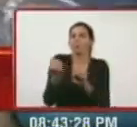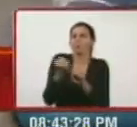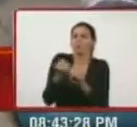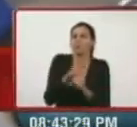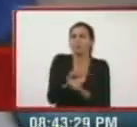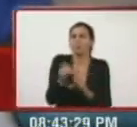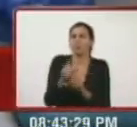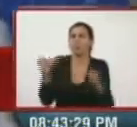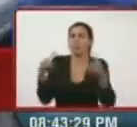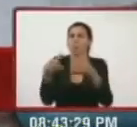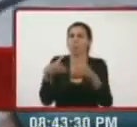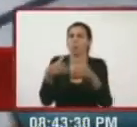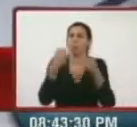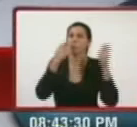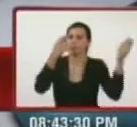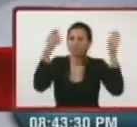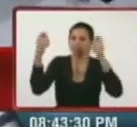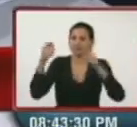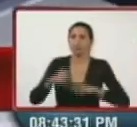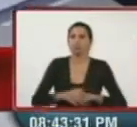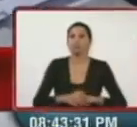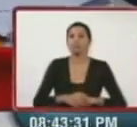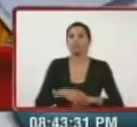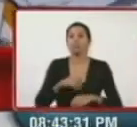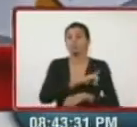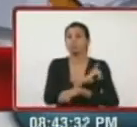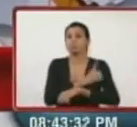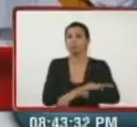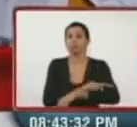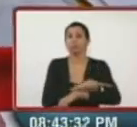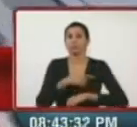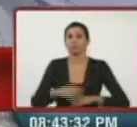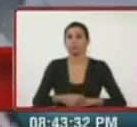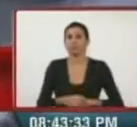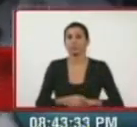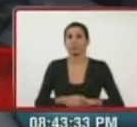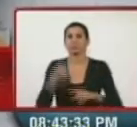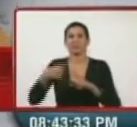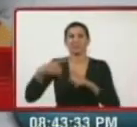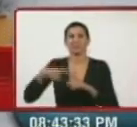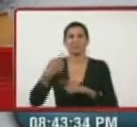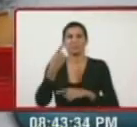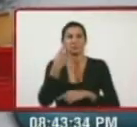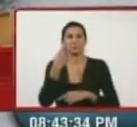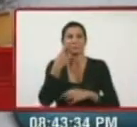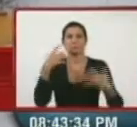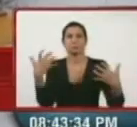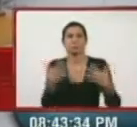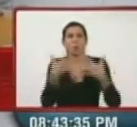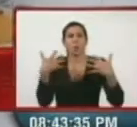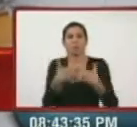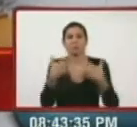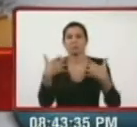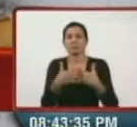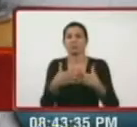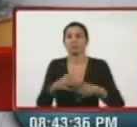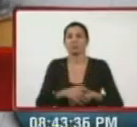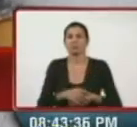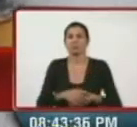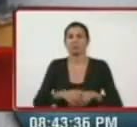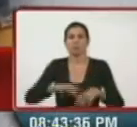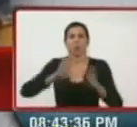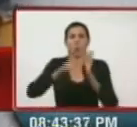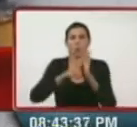municipio, resultando este municipio uno de los más fuertes en cuanto a los diferentes actos de vandalismo que se registraron. No sé si recuerdan